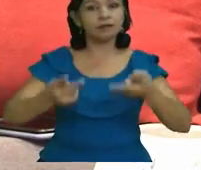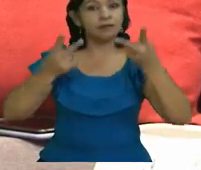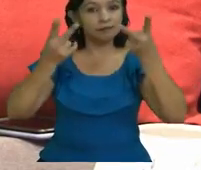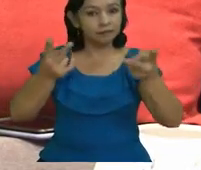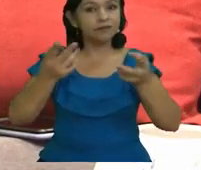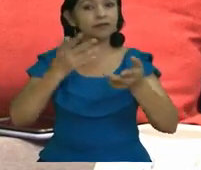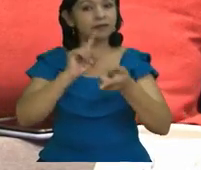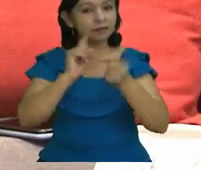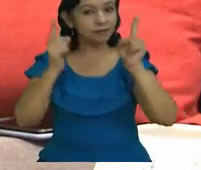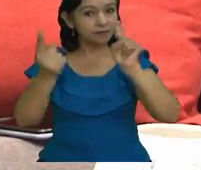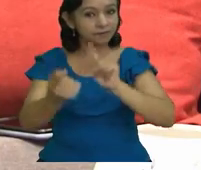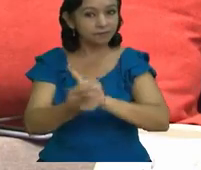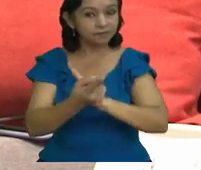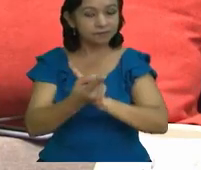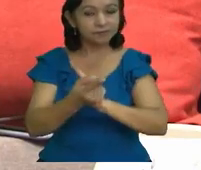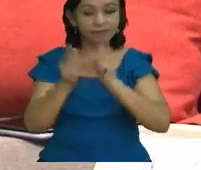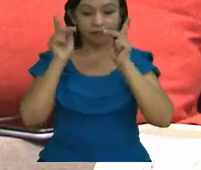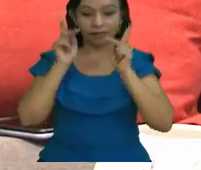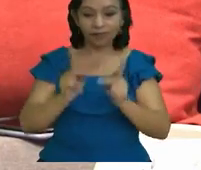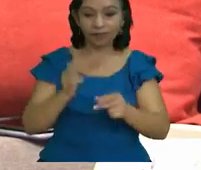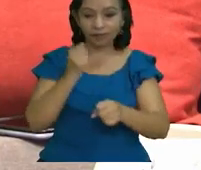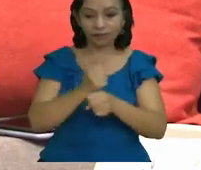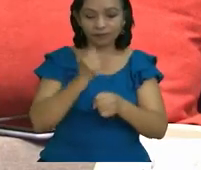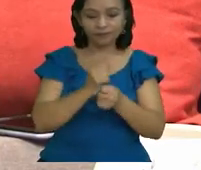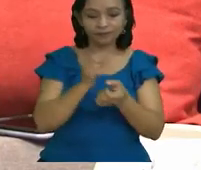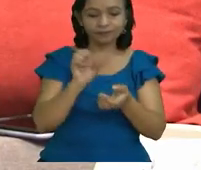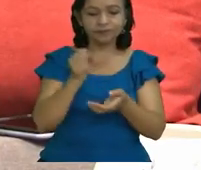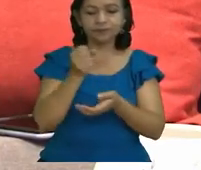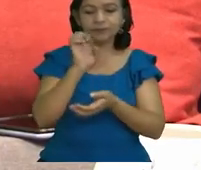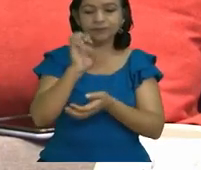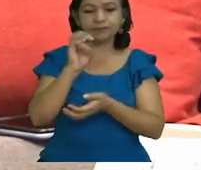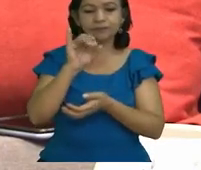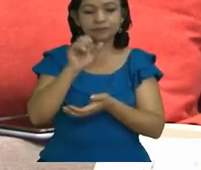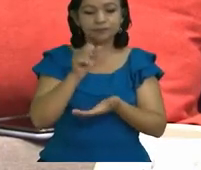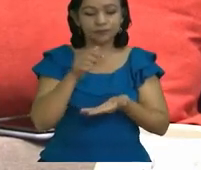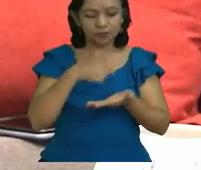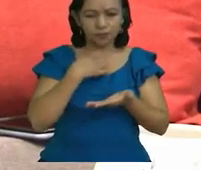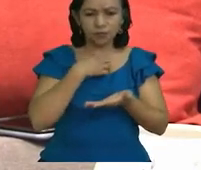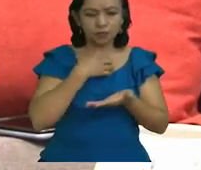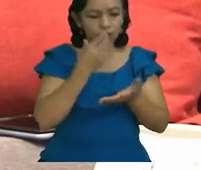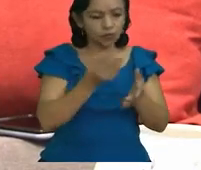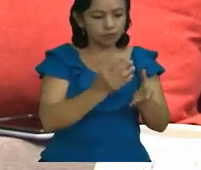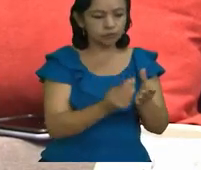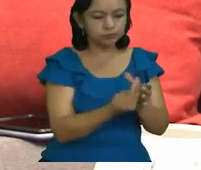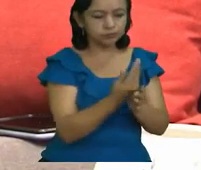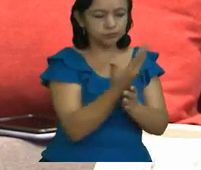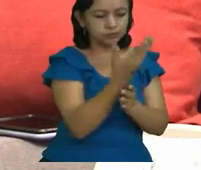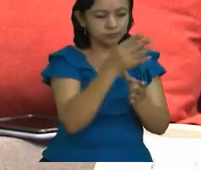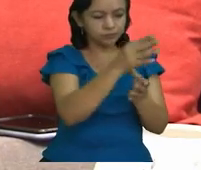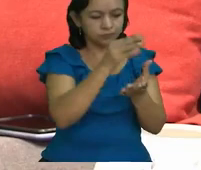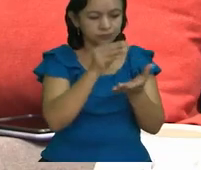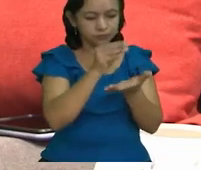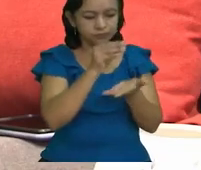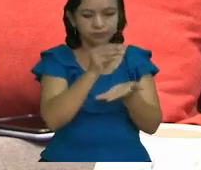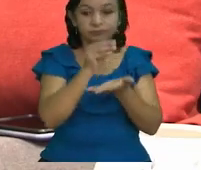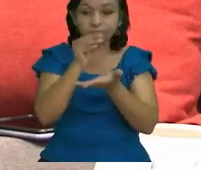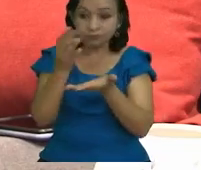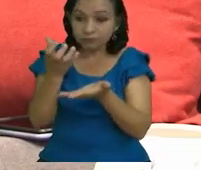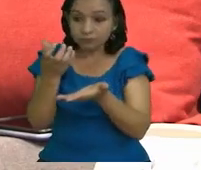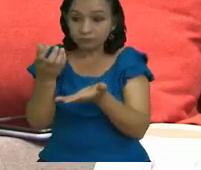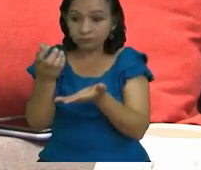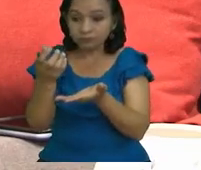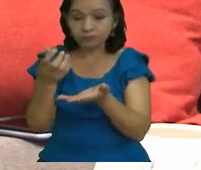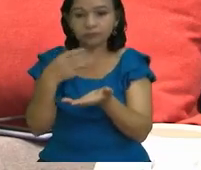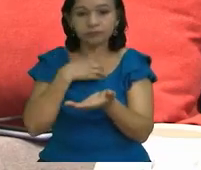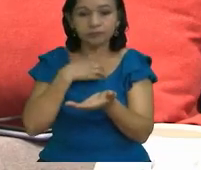Porque ya el productor que está produciendo semillas le transfiere a otro productor. Ya ese productor ya no